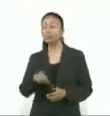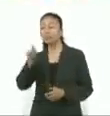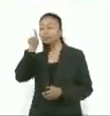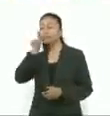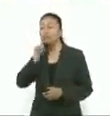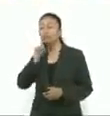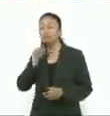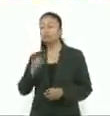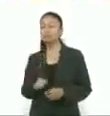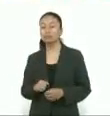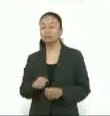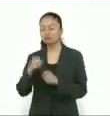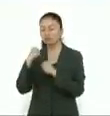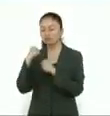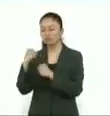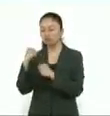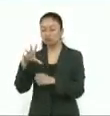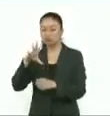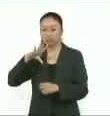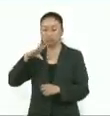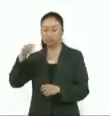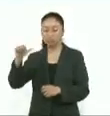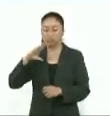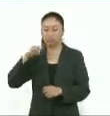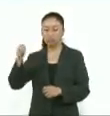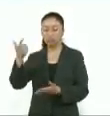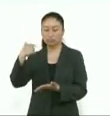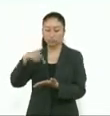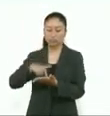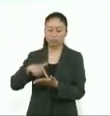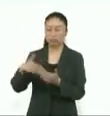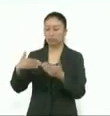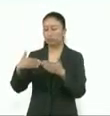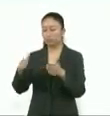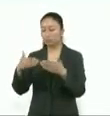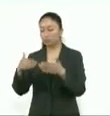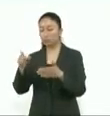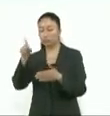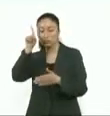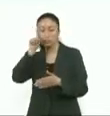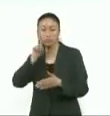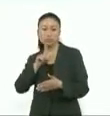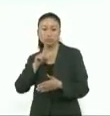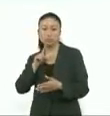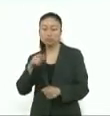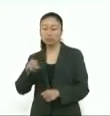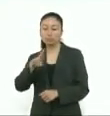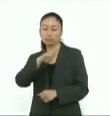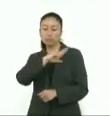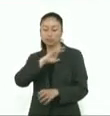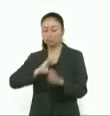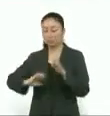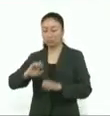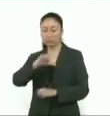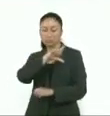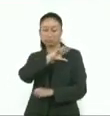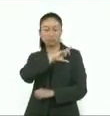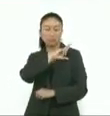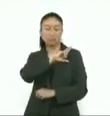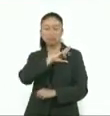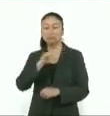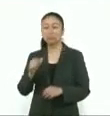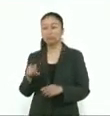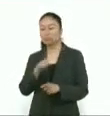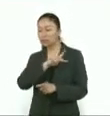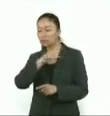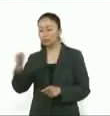Mujeres que luchamos por más espacios para las mujeres en el sector privado y en el sector público,